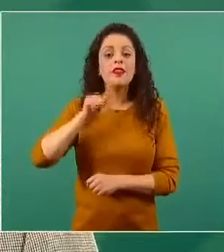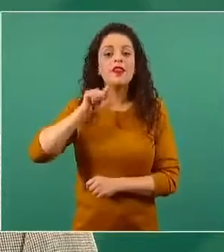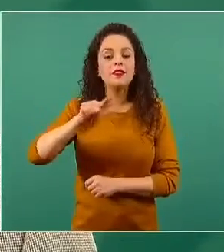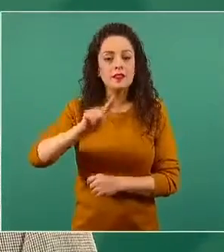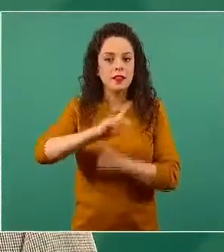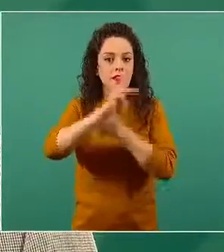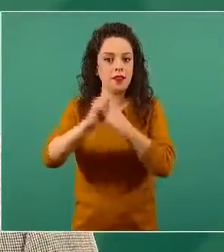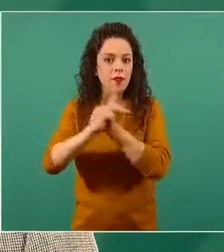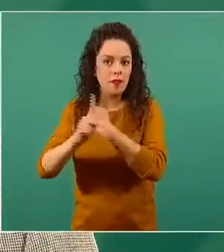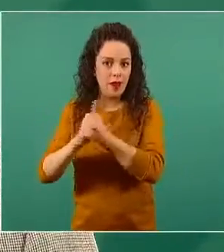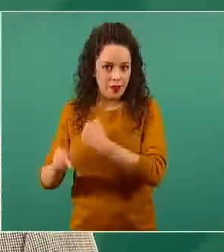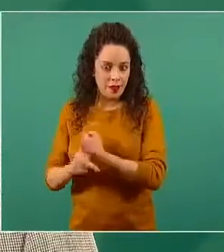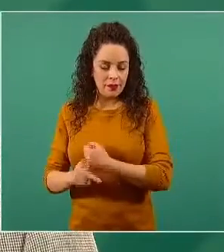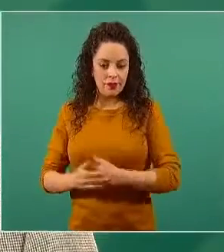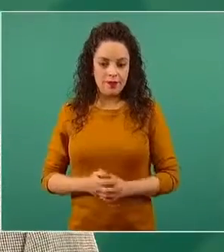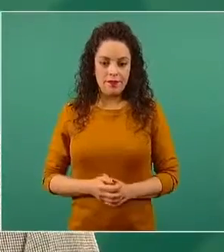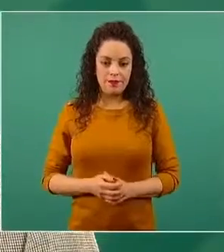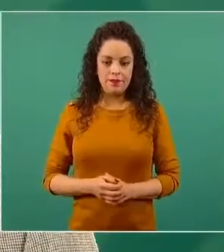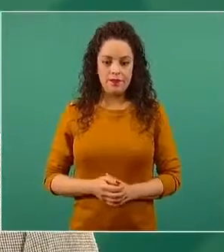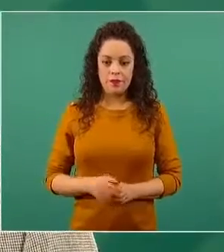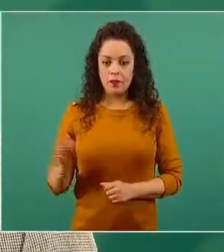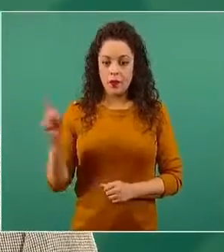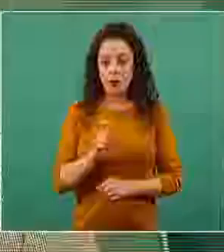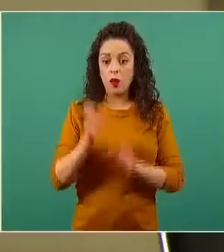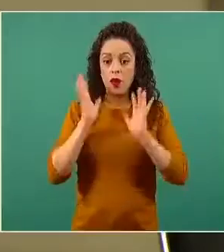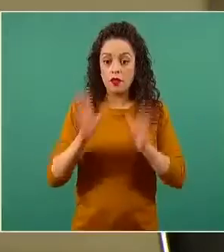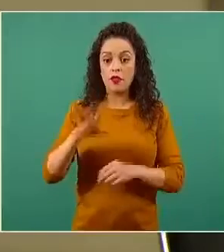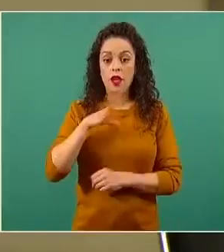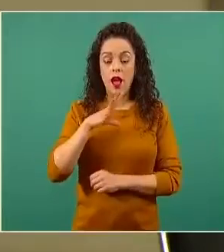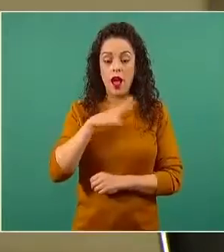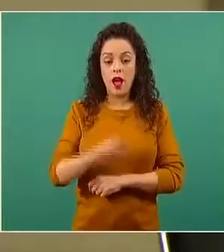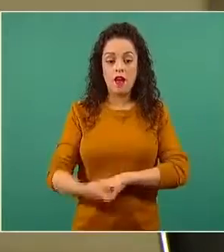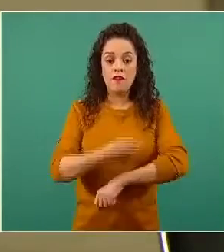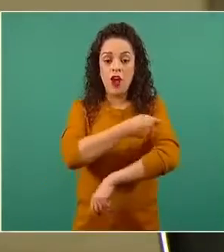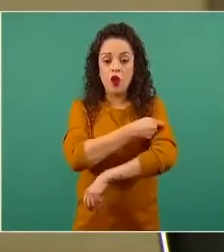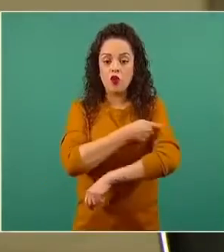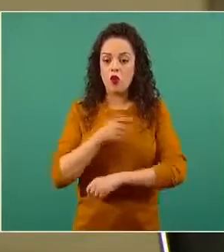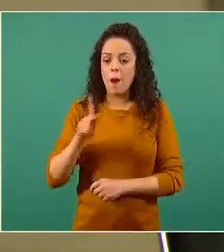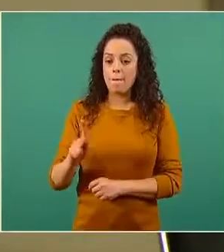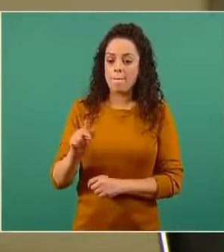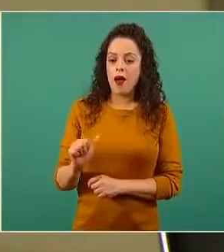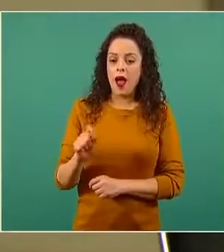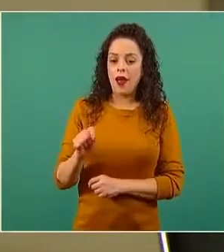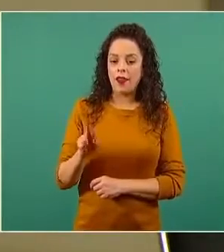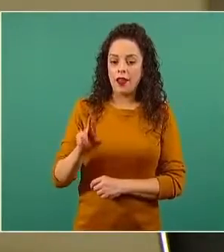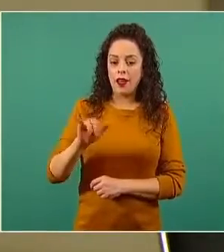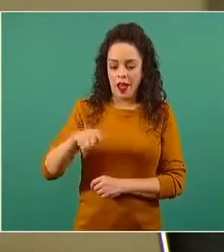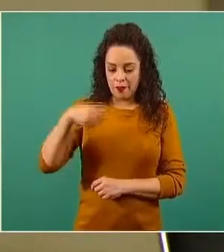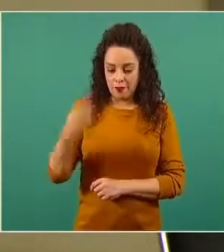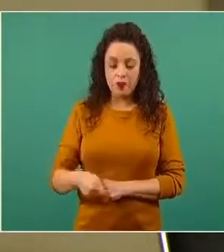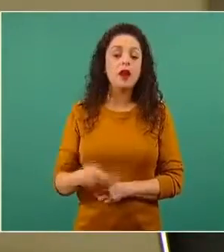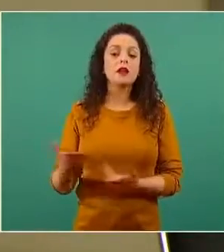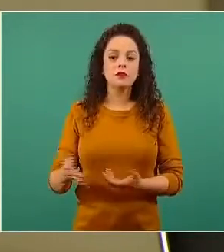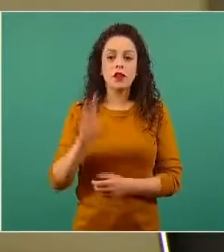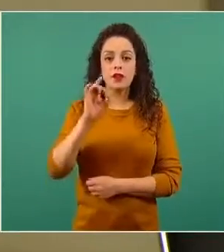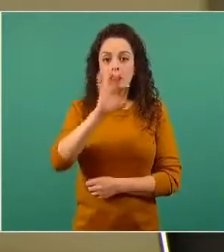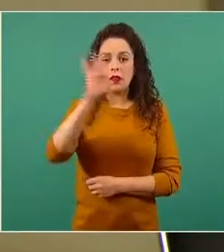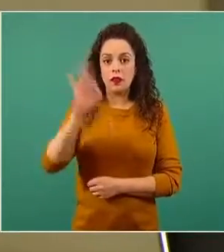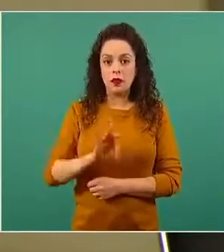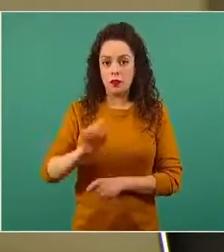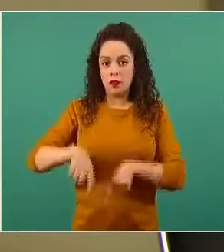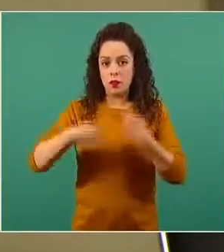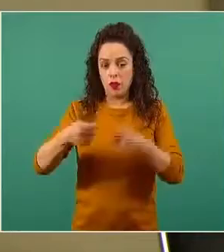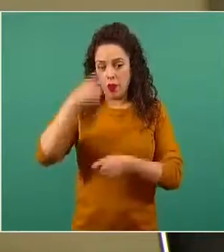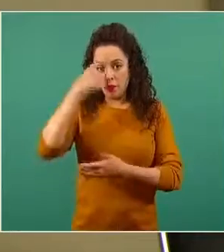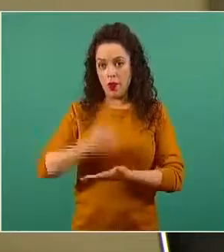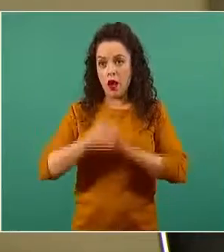el hecho de que cuando se tenga la vacuna patria, se va a destinar el 30% de su producción para ayudar a otros